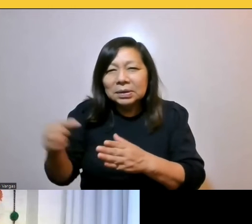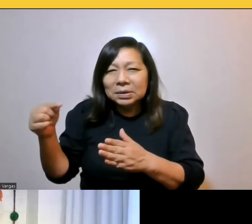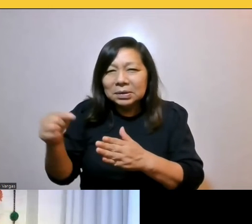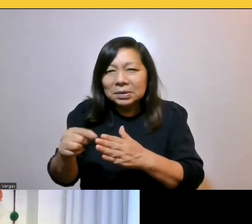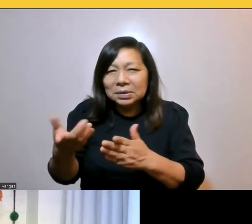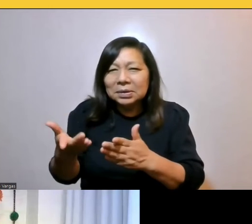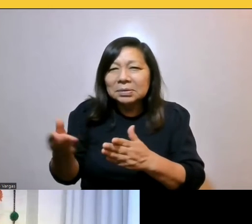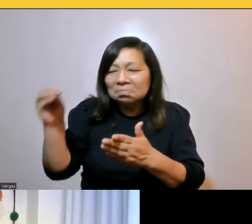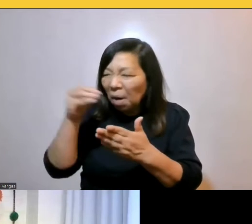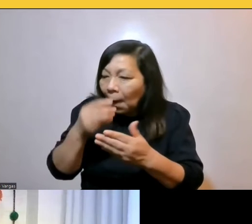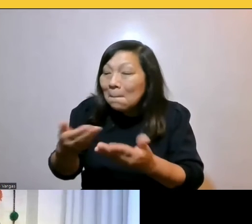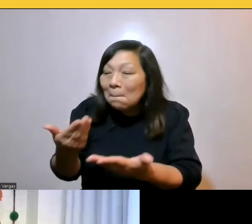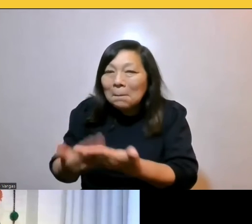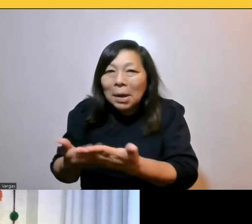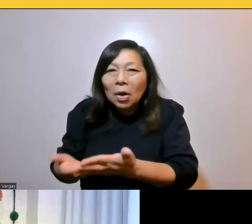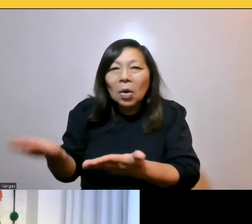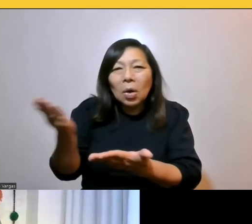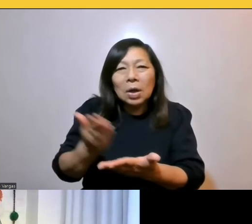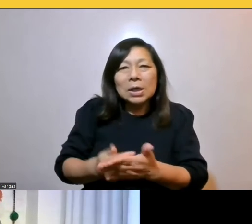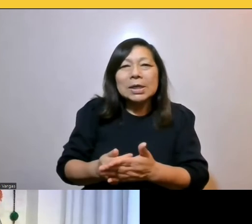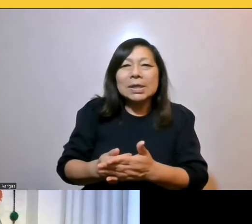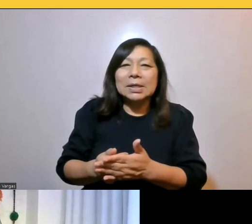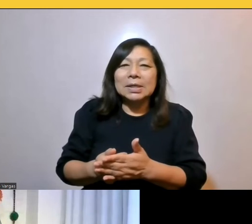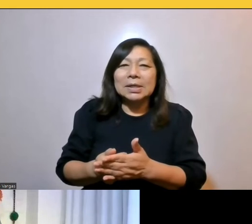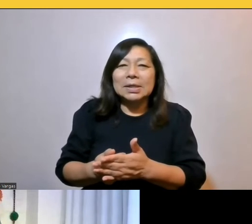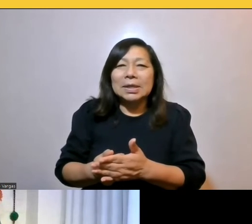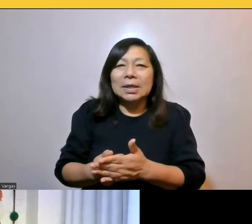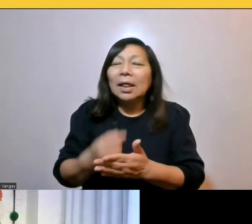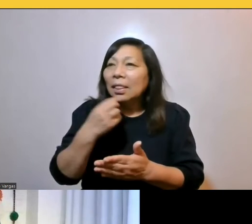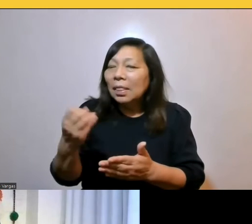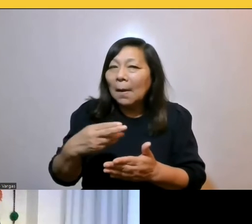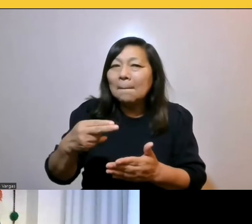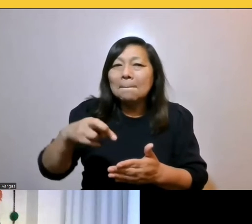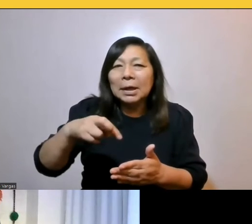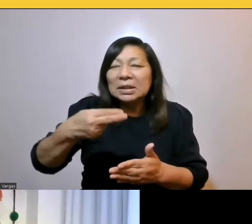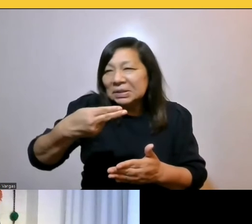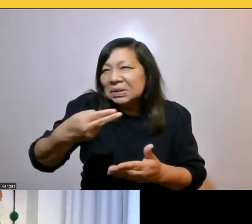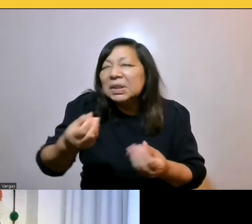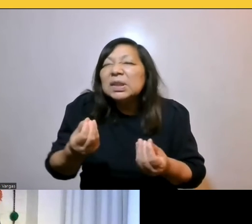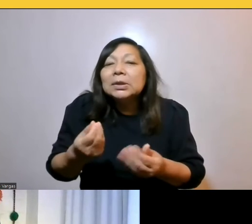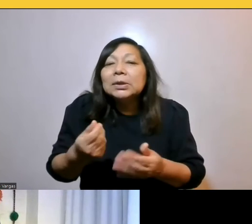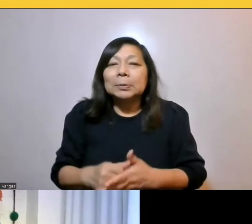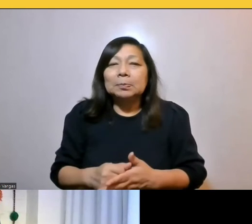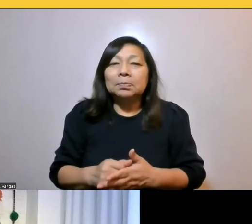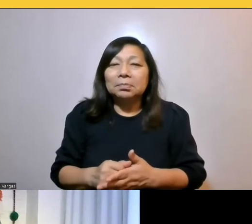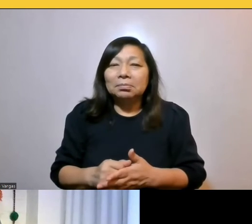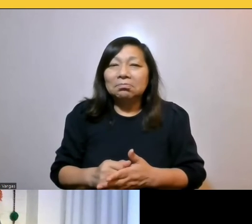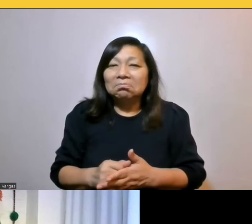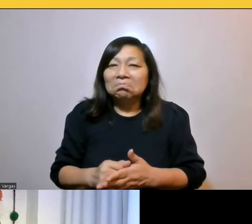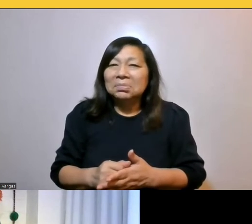con el flujo y se pinta de un color que nos indica un pH. Pero en general, si no